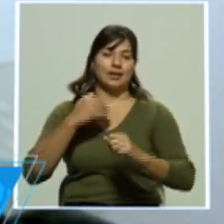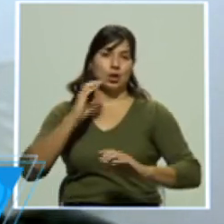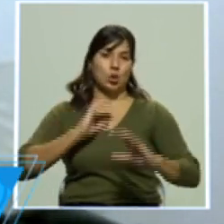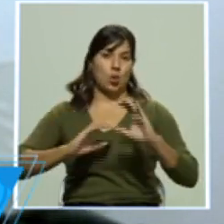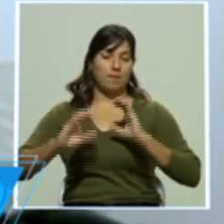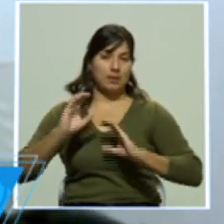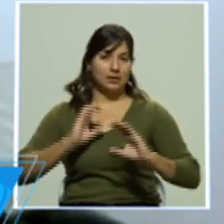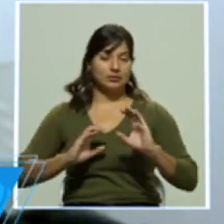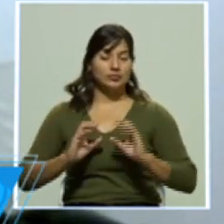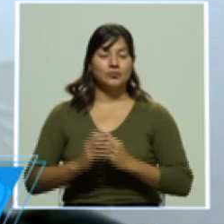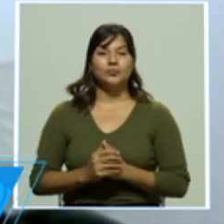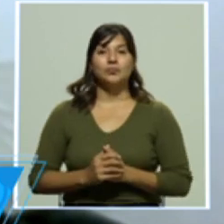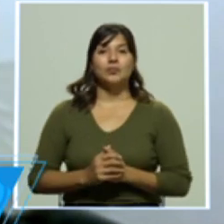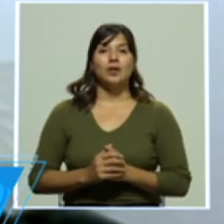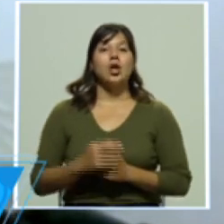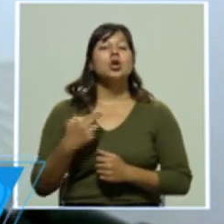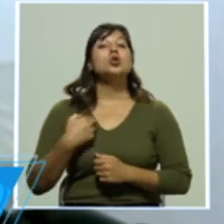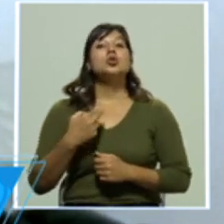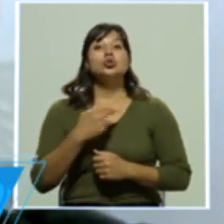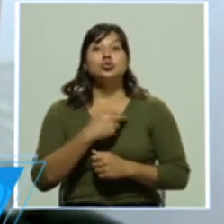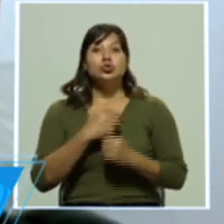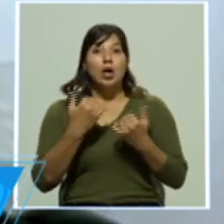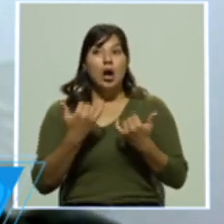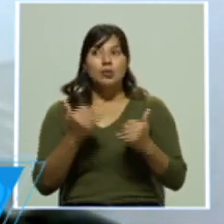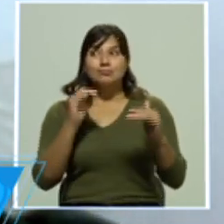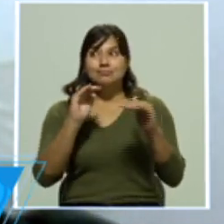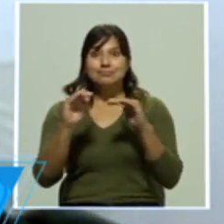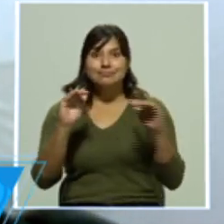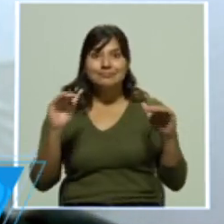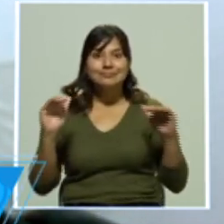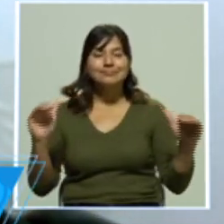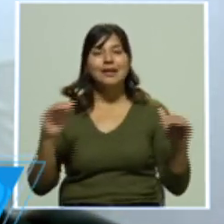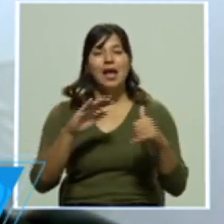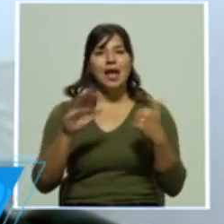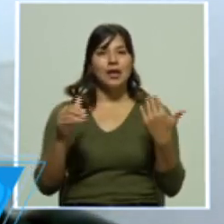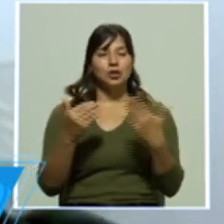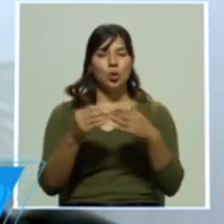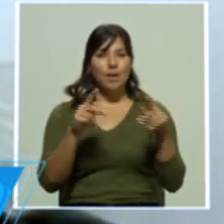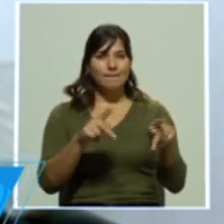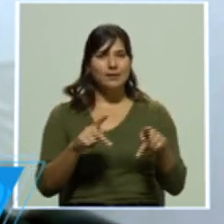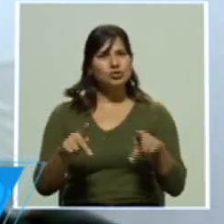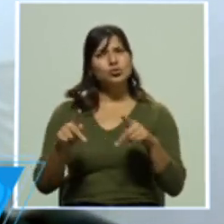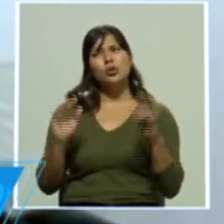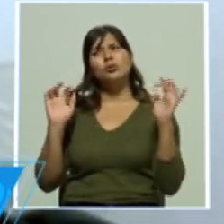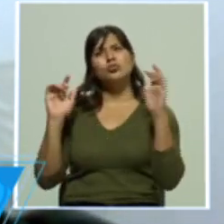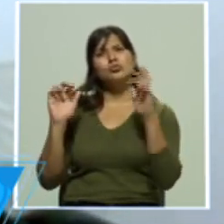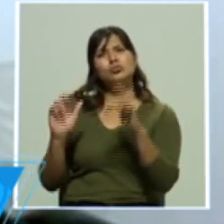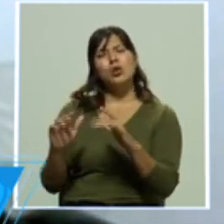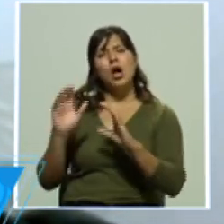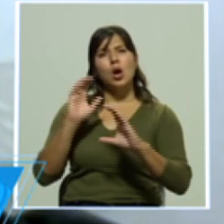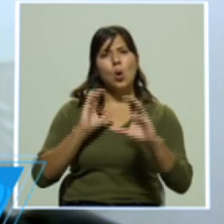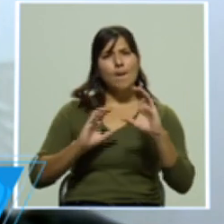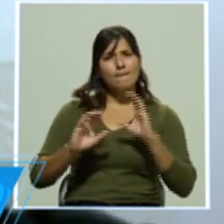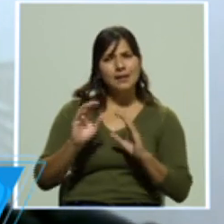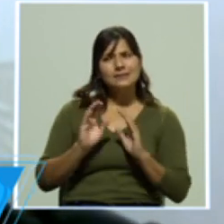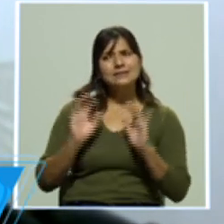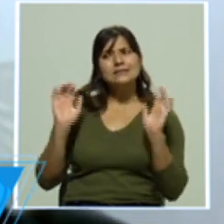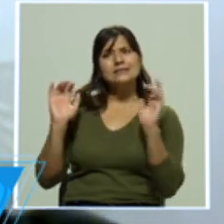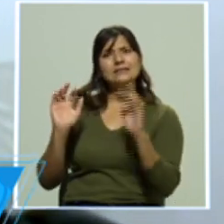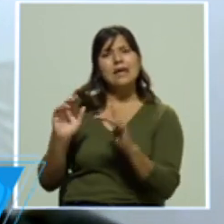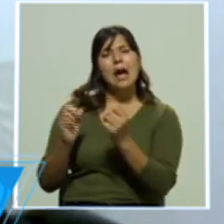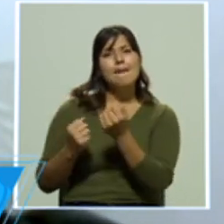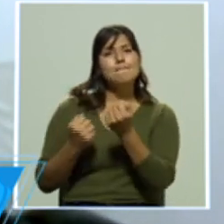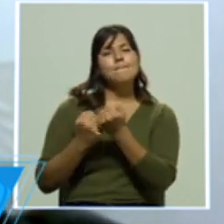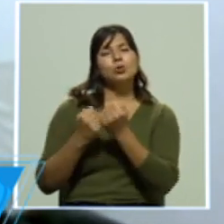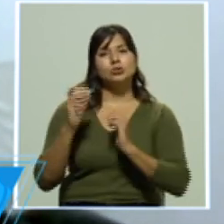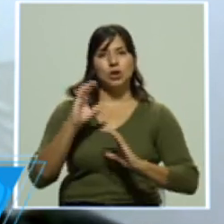semanas. Nosotros instamos a todas las personas que se acerquen a los comercios, que apoyen a los comercios